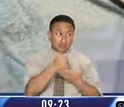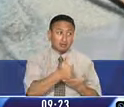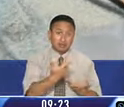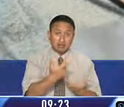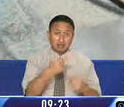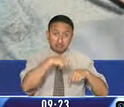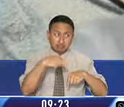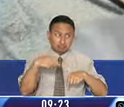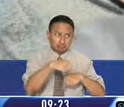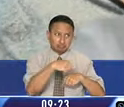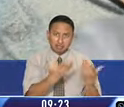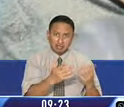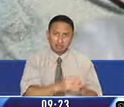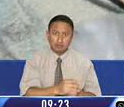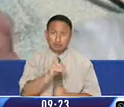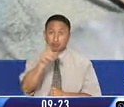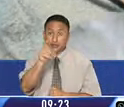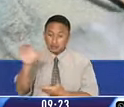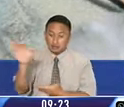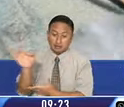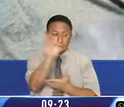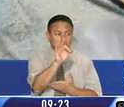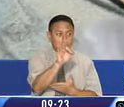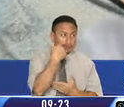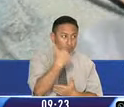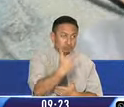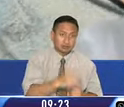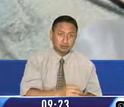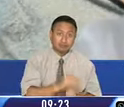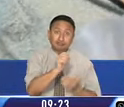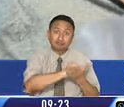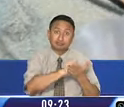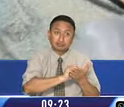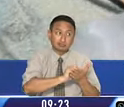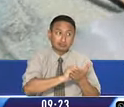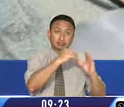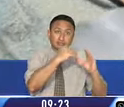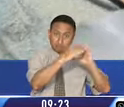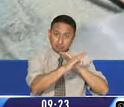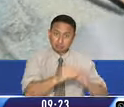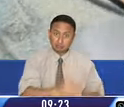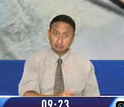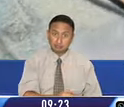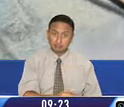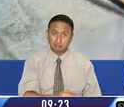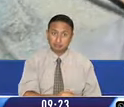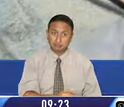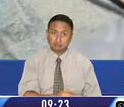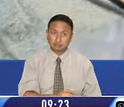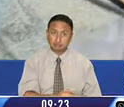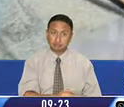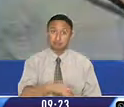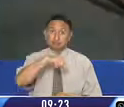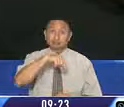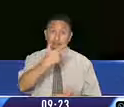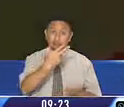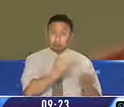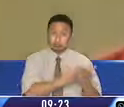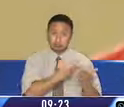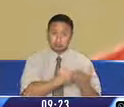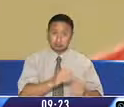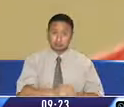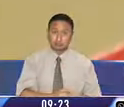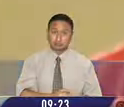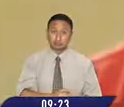poner por lo menos a alguien que escribe la carta, que mande a hacer este pedido, que se haga una reunión.